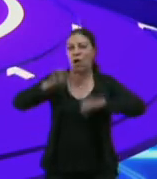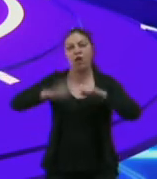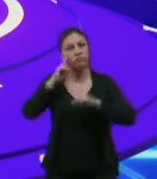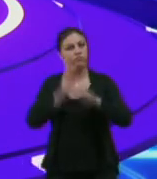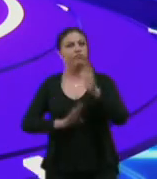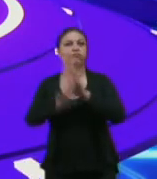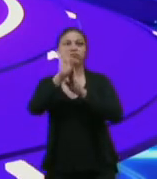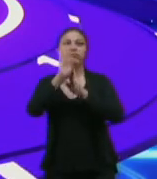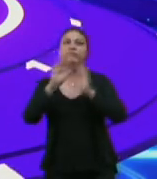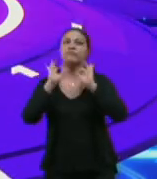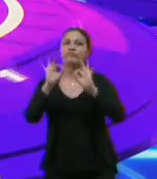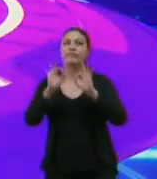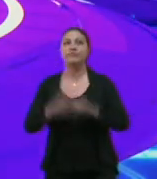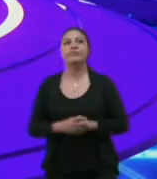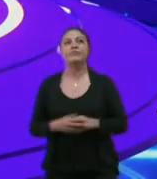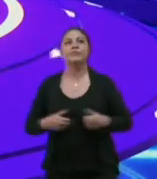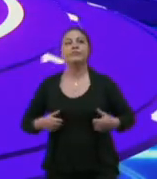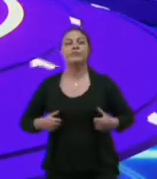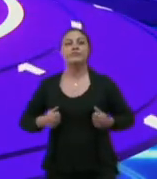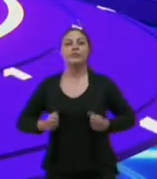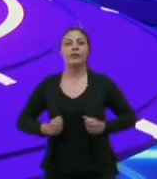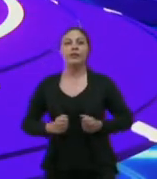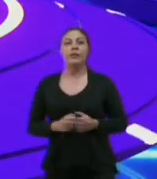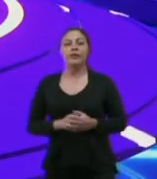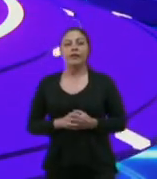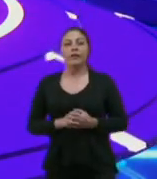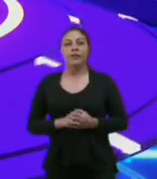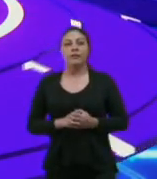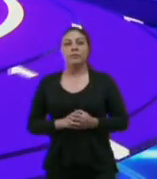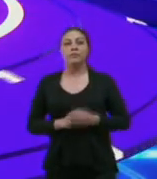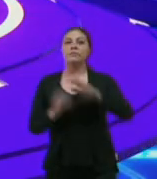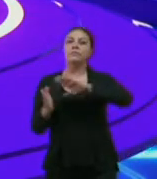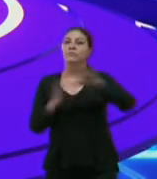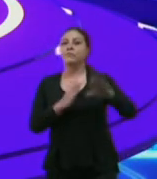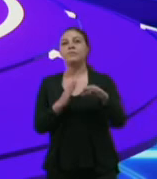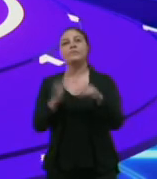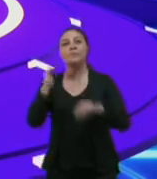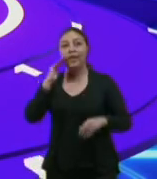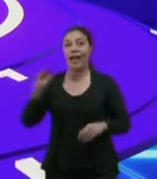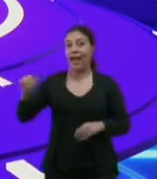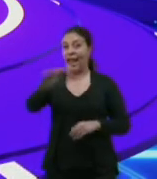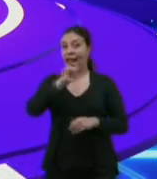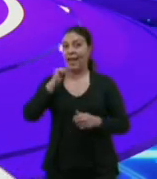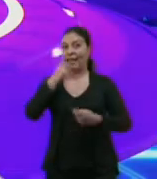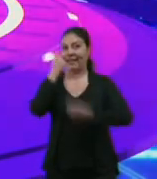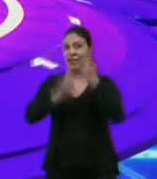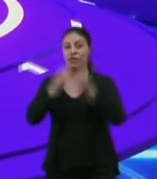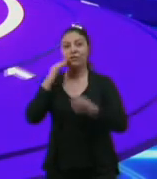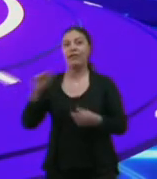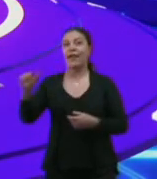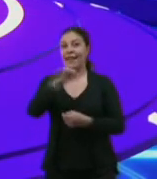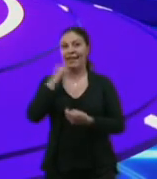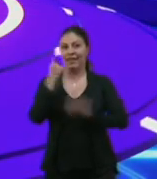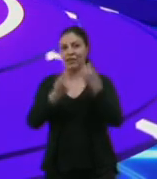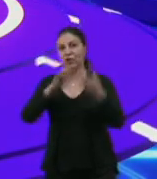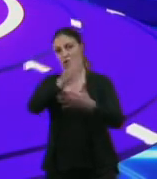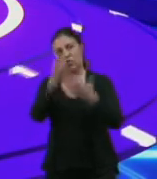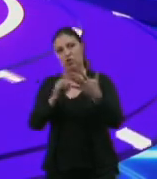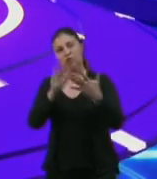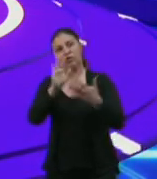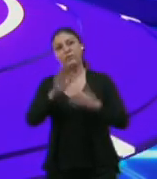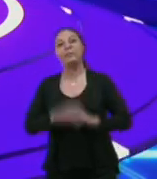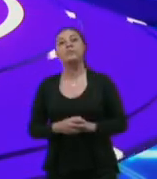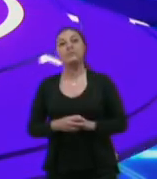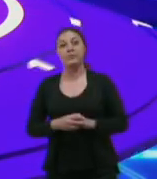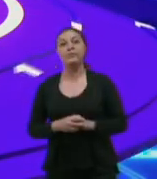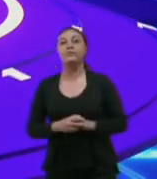espectacular es bueno vamos con la de mujer negocio las conclusiones quien cree en